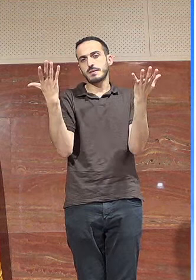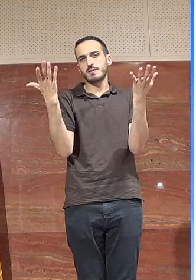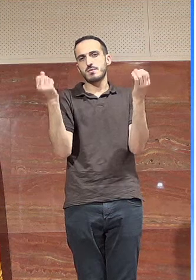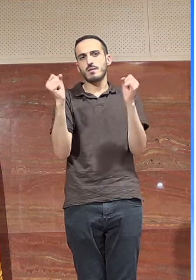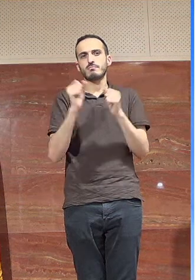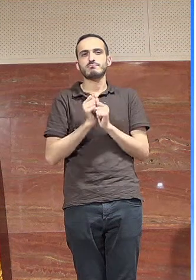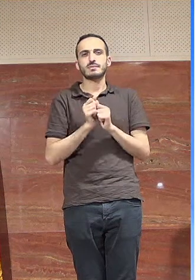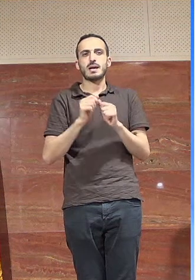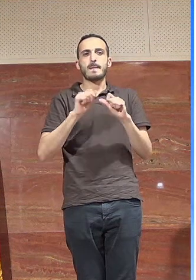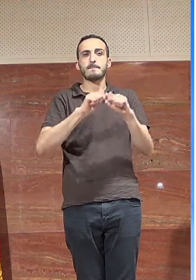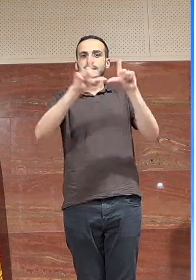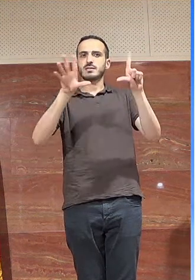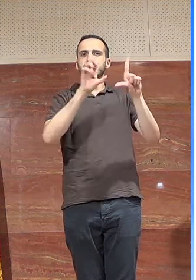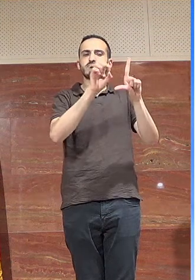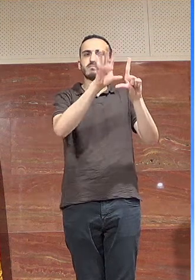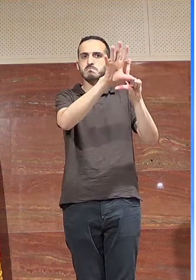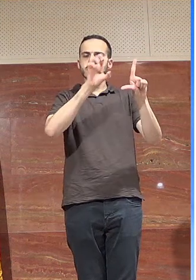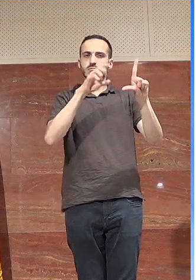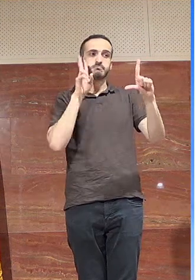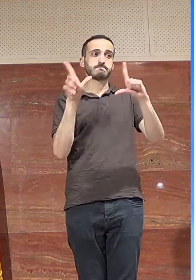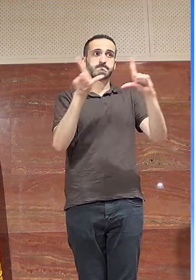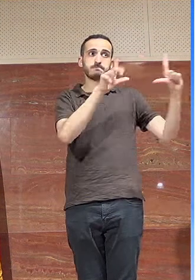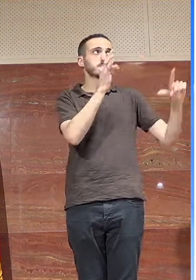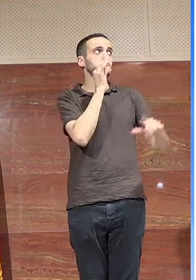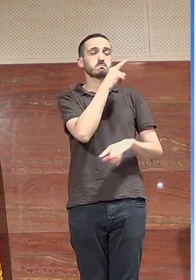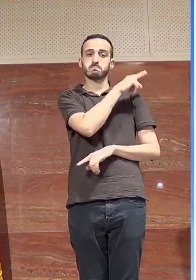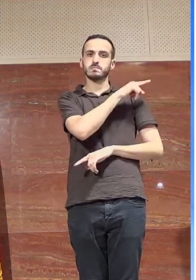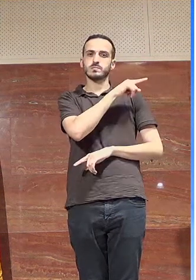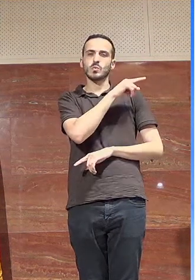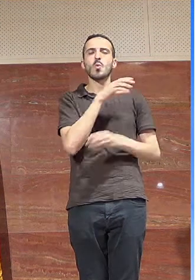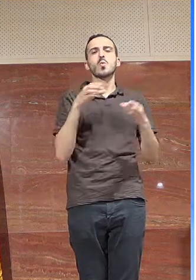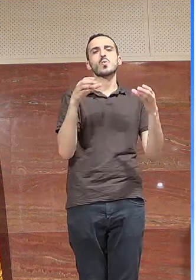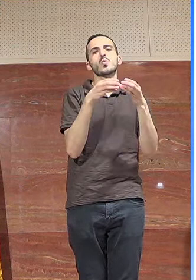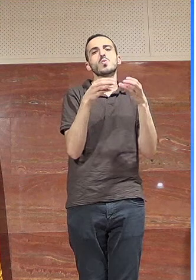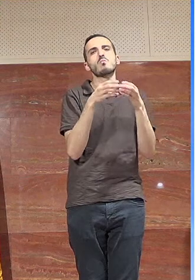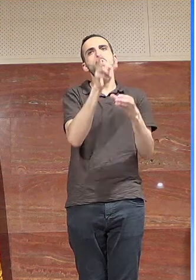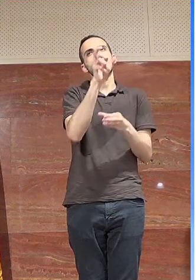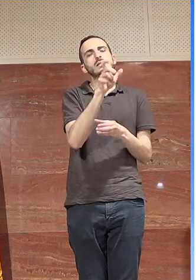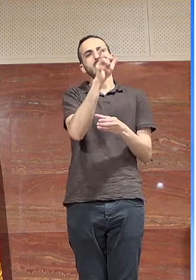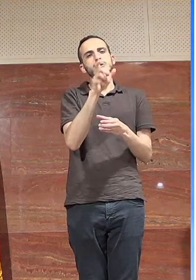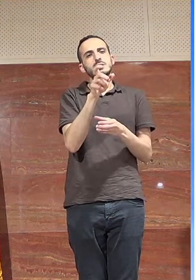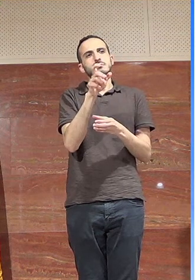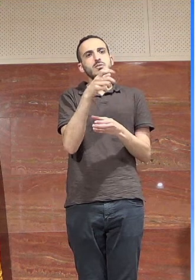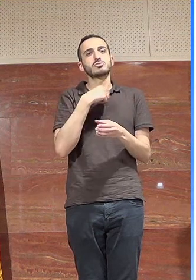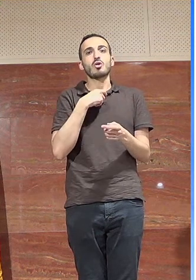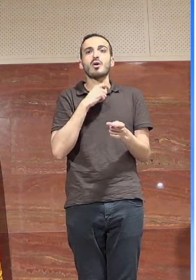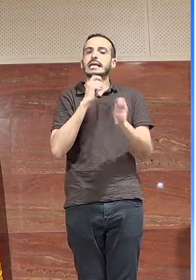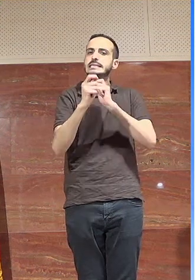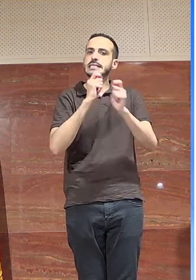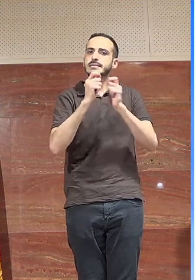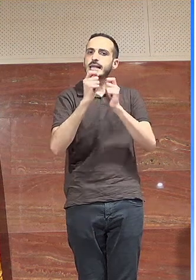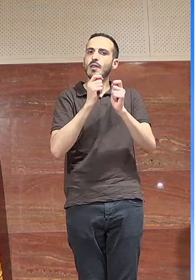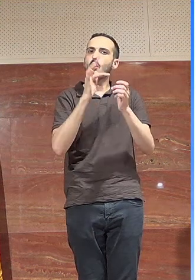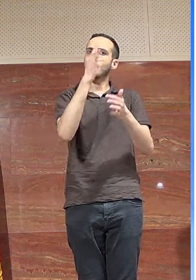ahí a la vista, qué es lo que en un grupo de personas que hemos entrevistado y